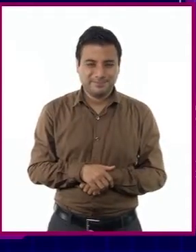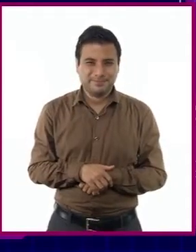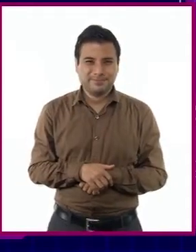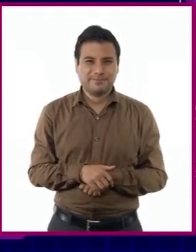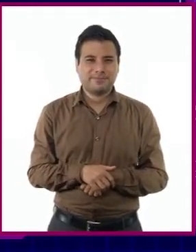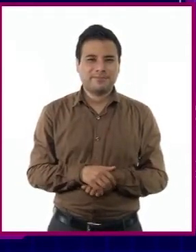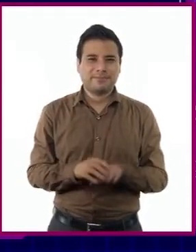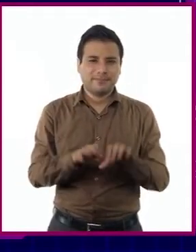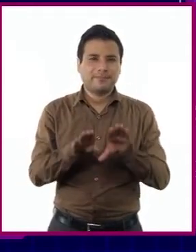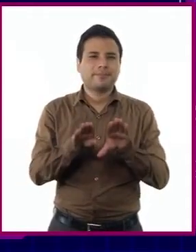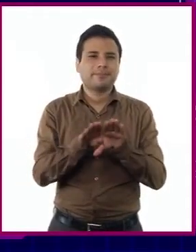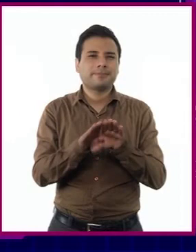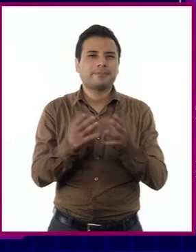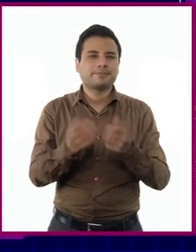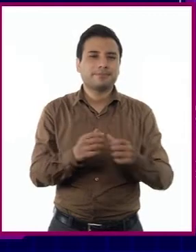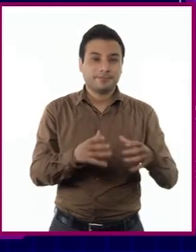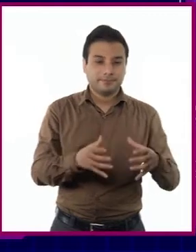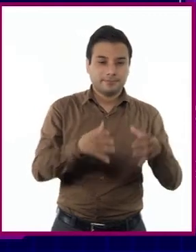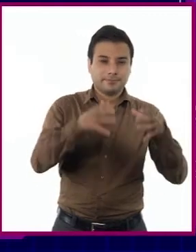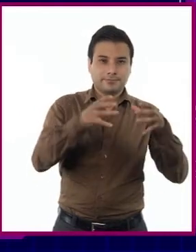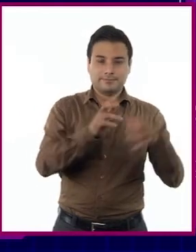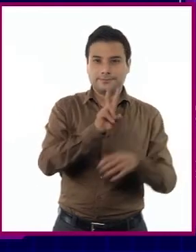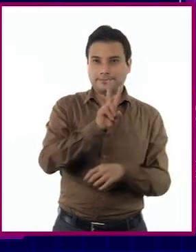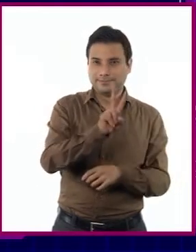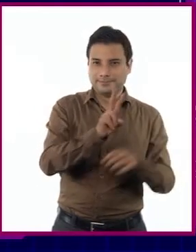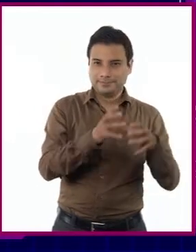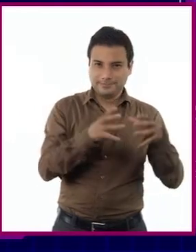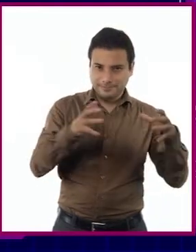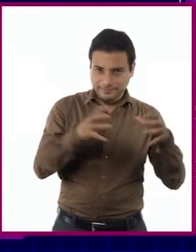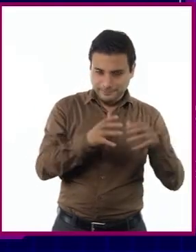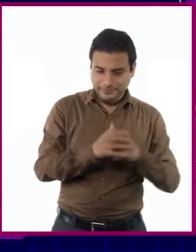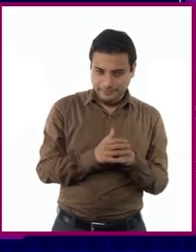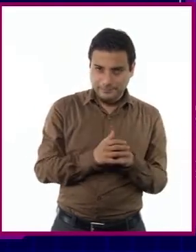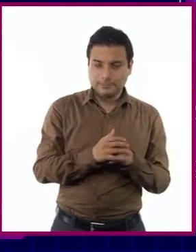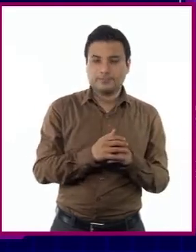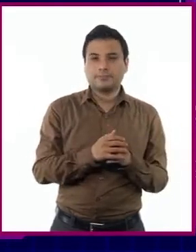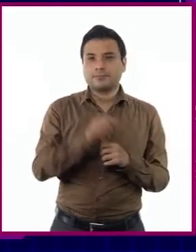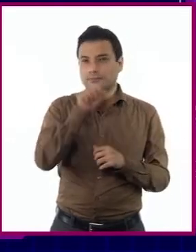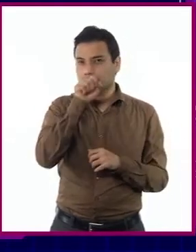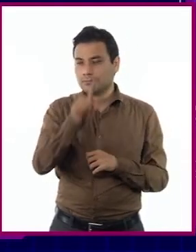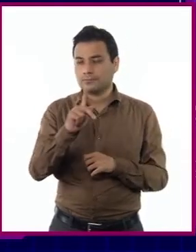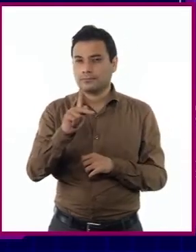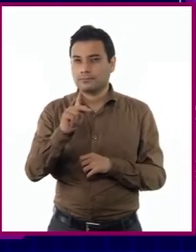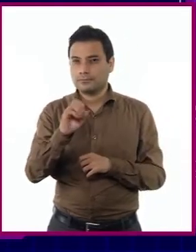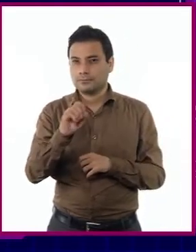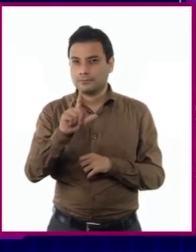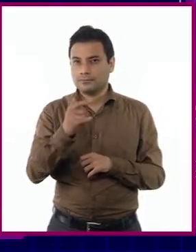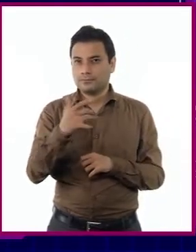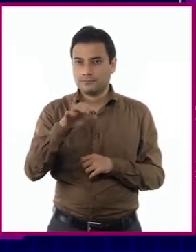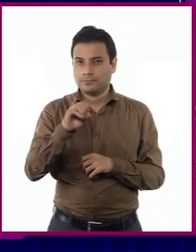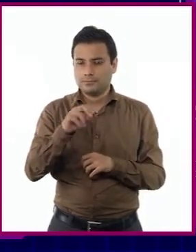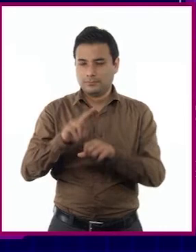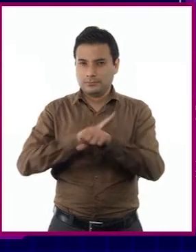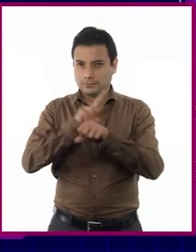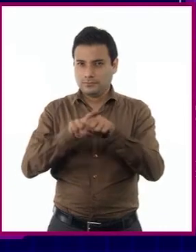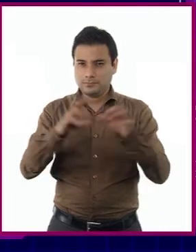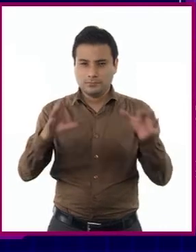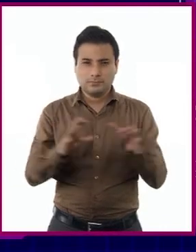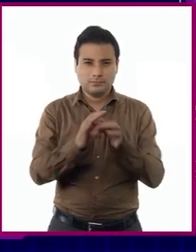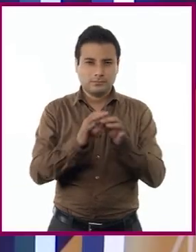el volumen del prisma recto con un polígono regular como base y el volumen del cilindro